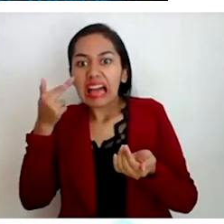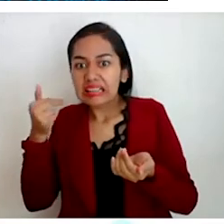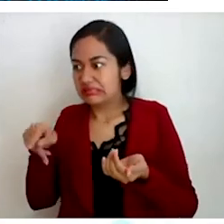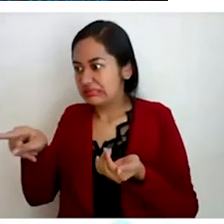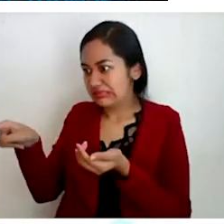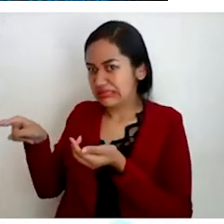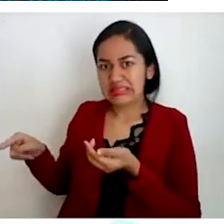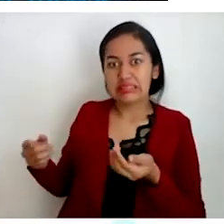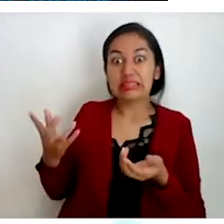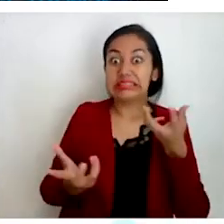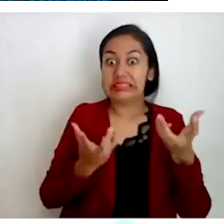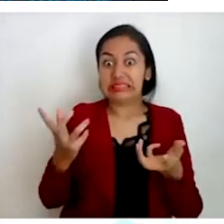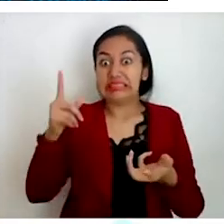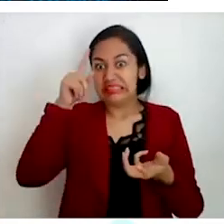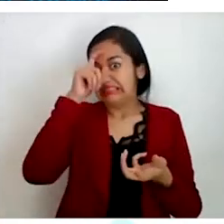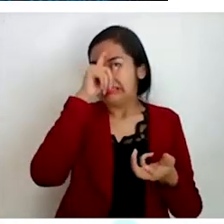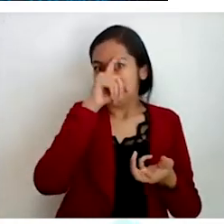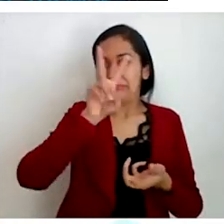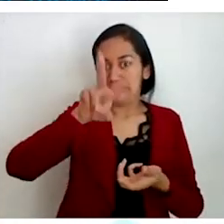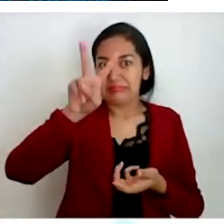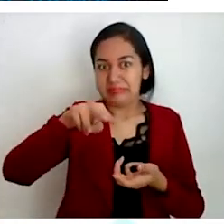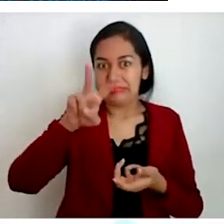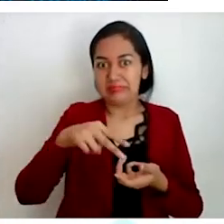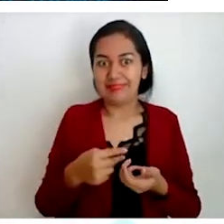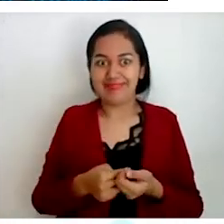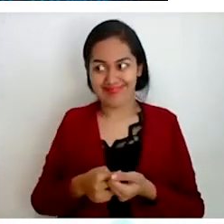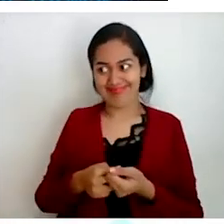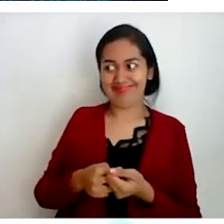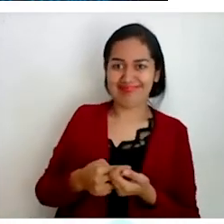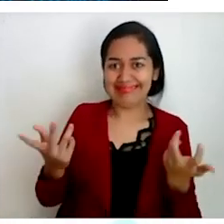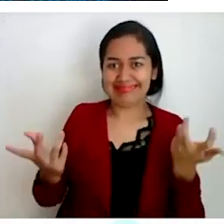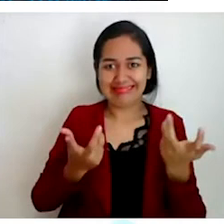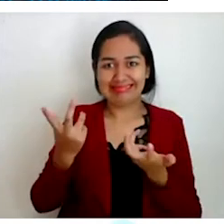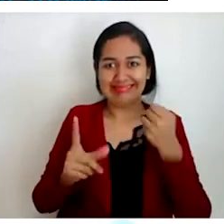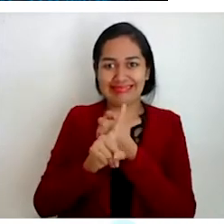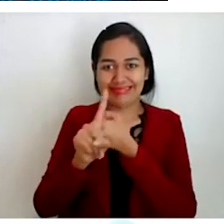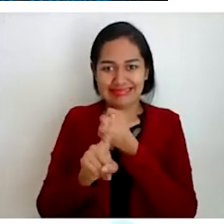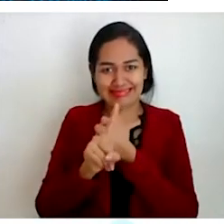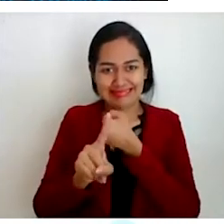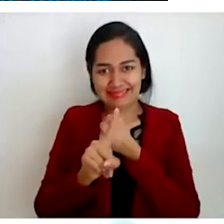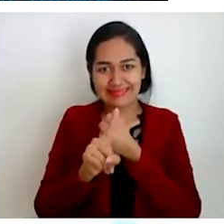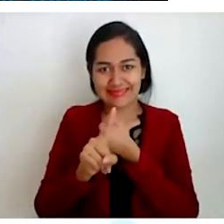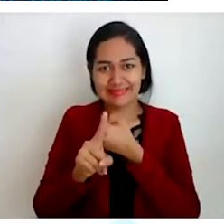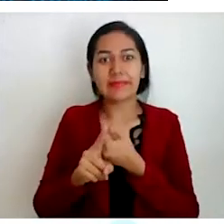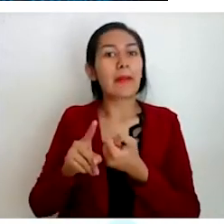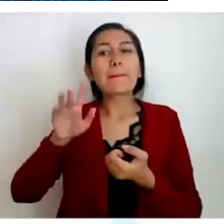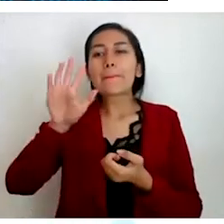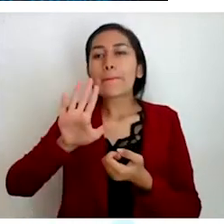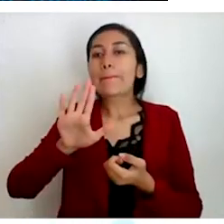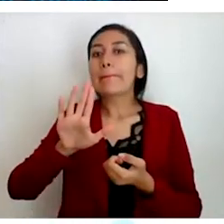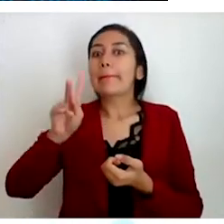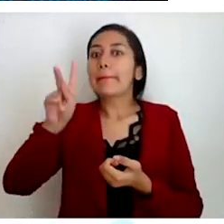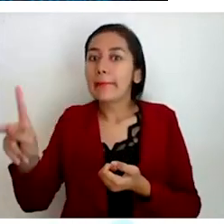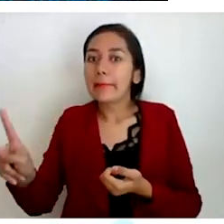de Nosferatu y las ratas, bueno, pues ahí hay un parentesco que por eso lo puse como ejemplo. Y con